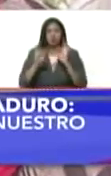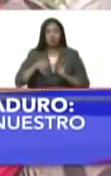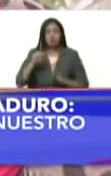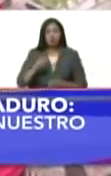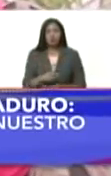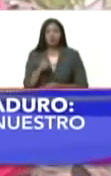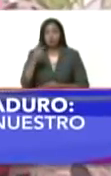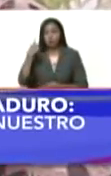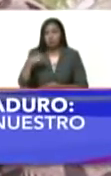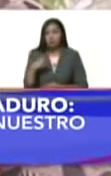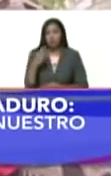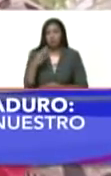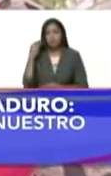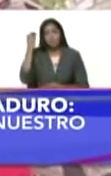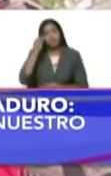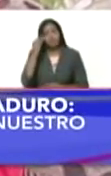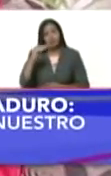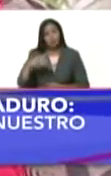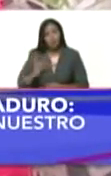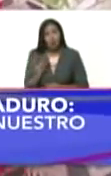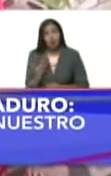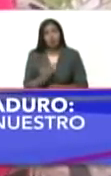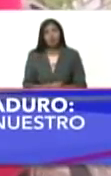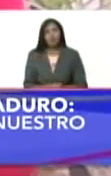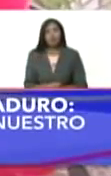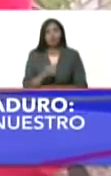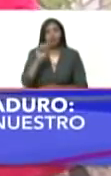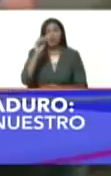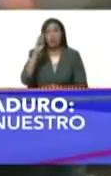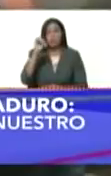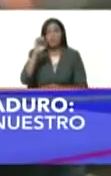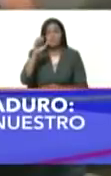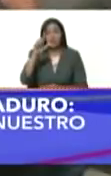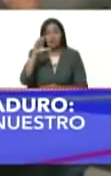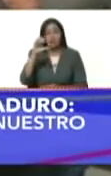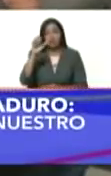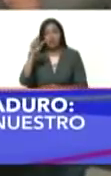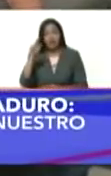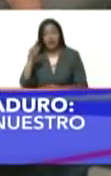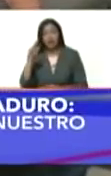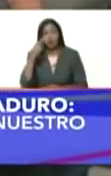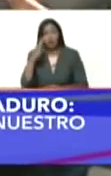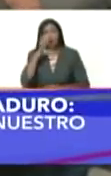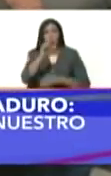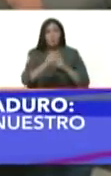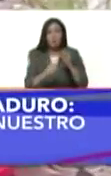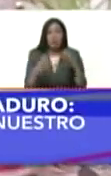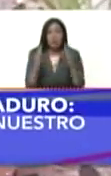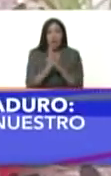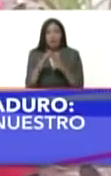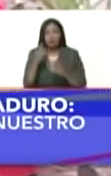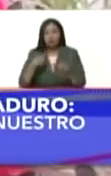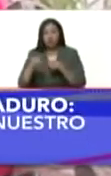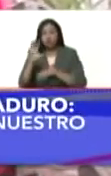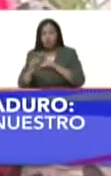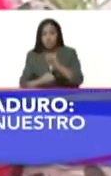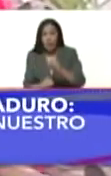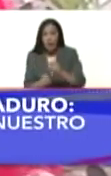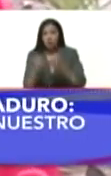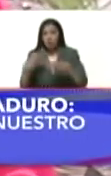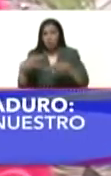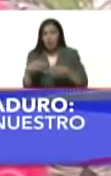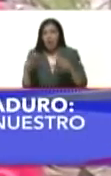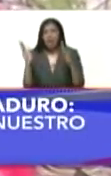¿Ustedes creen que ustedes pudieran, a Milcar, Liliana, salir a comprar una vivienda, una casa como esta en el mercado capitalista?